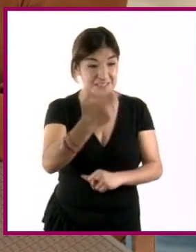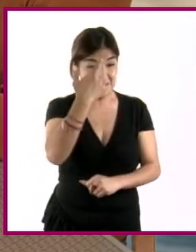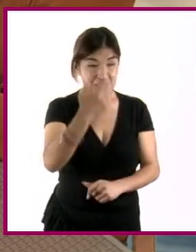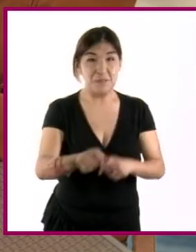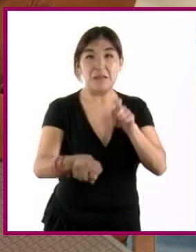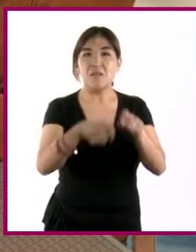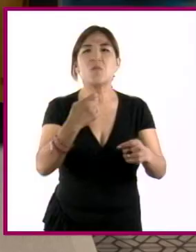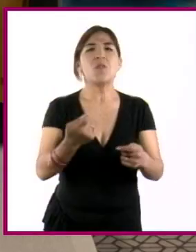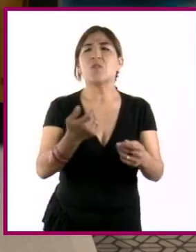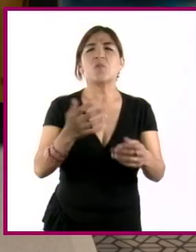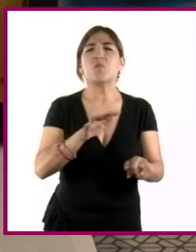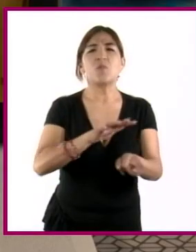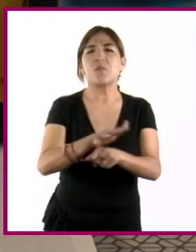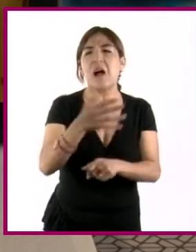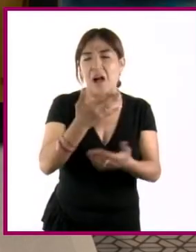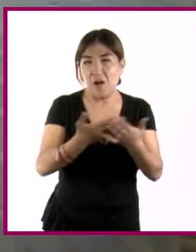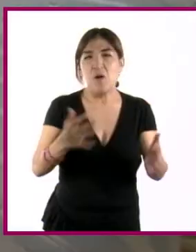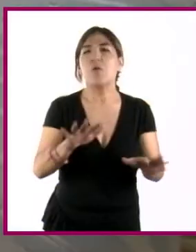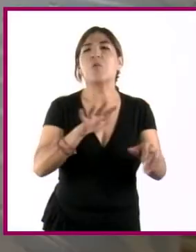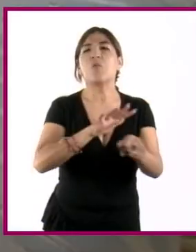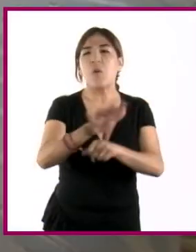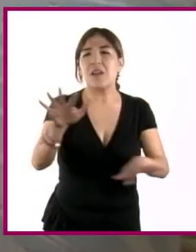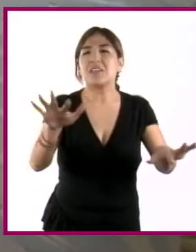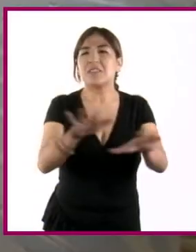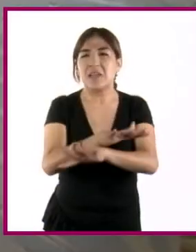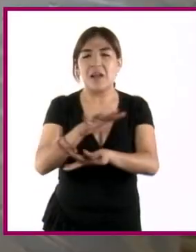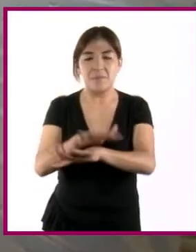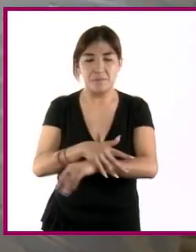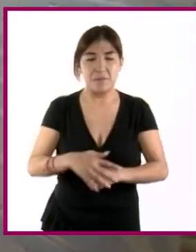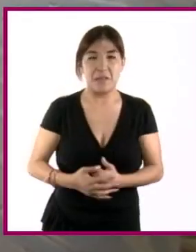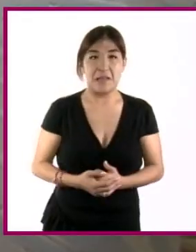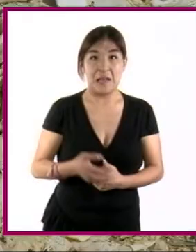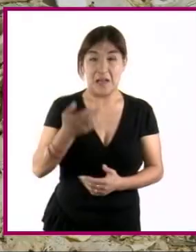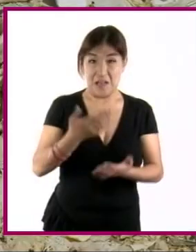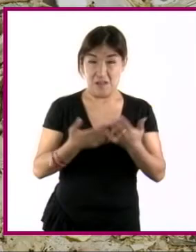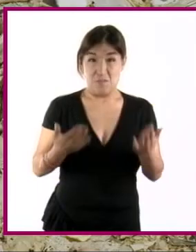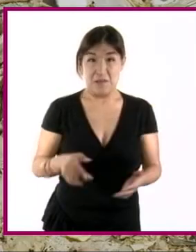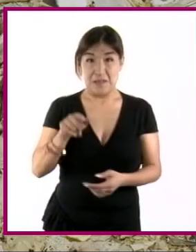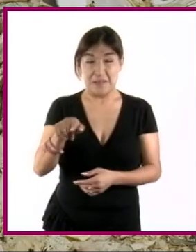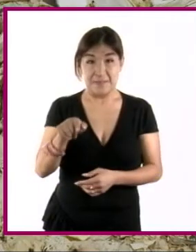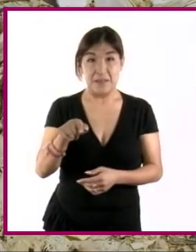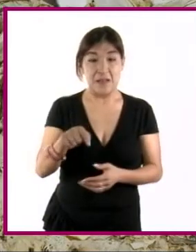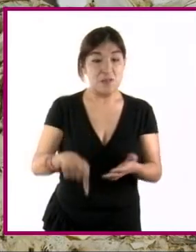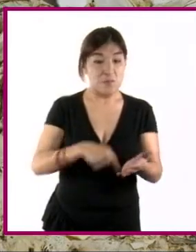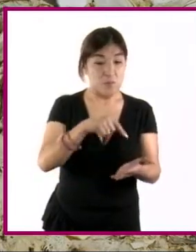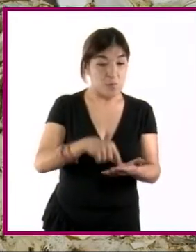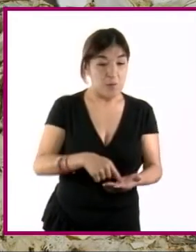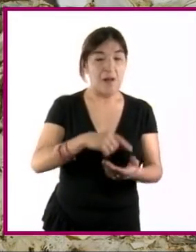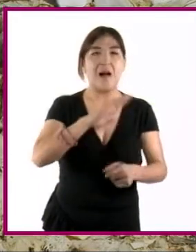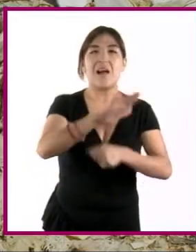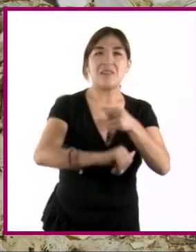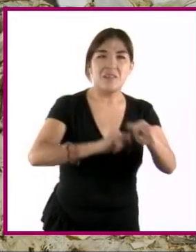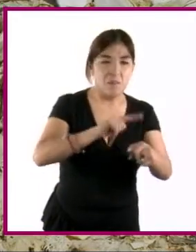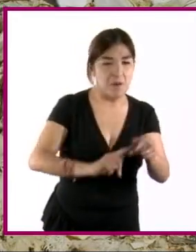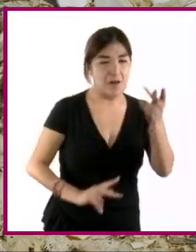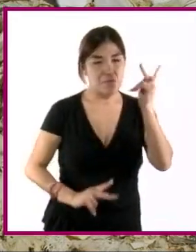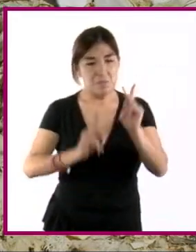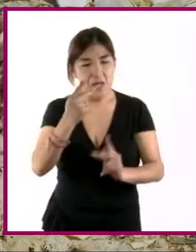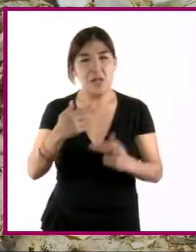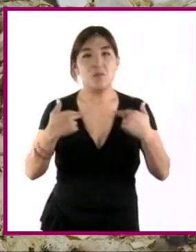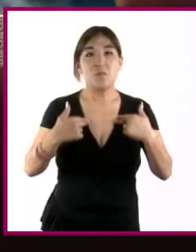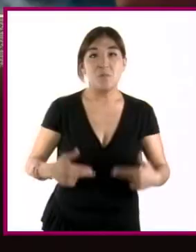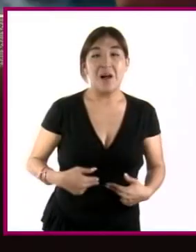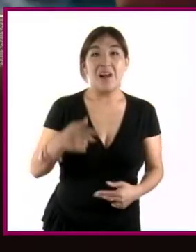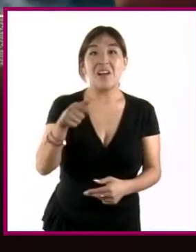plástico? Lo que está ocurriendo es que el plástico está interactuando con los seres vivos que están presentes en los